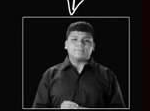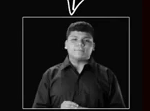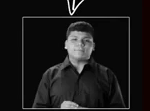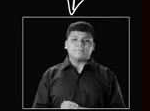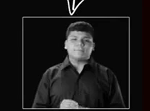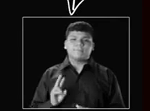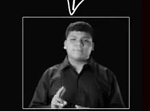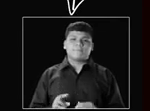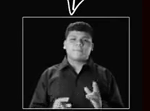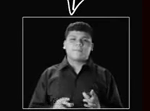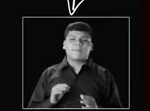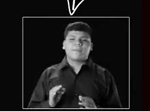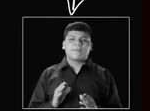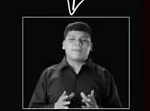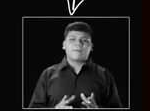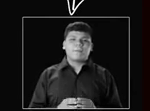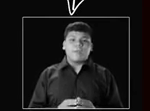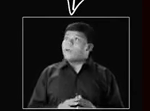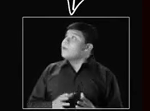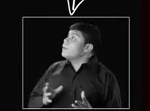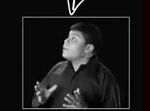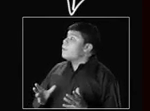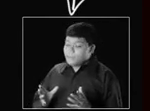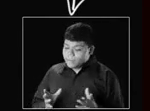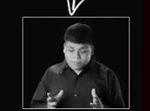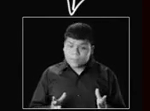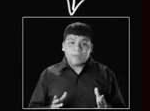Políticos, ¿saben qué? Ya estamos hasta la madre.